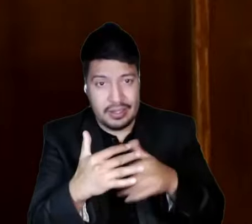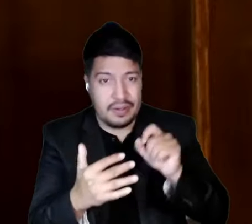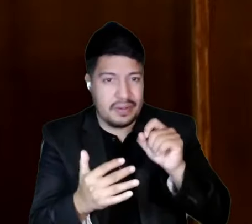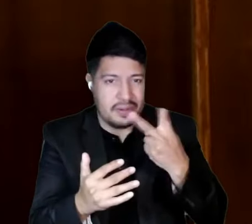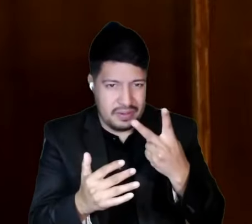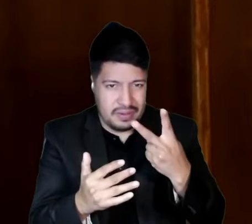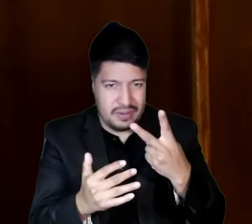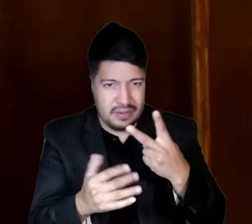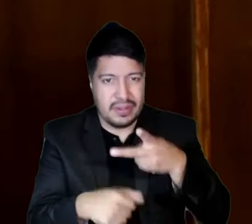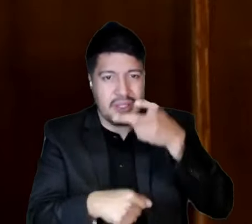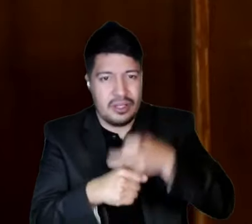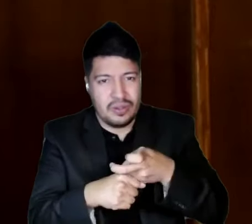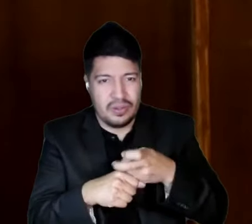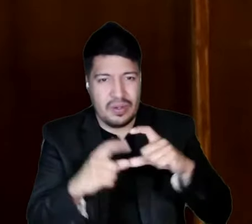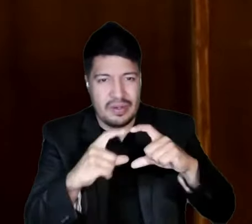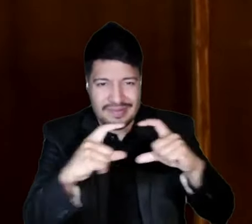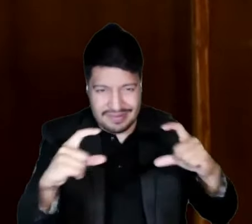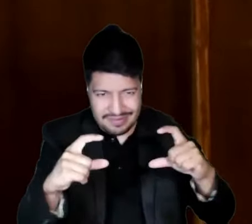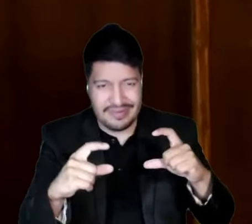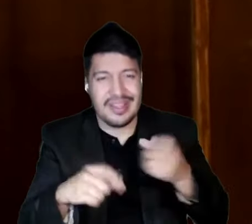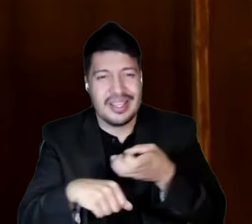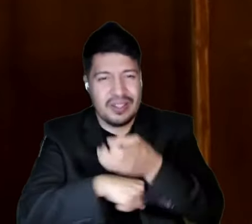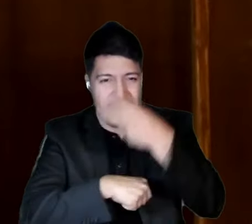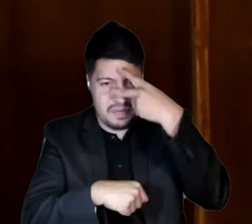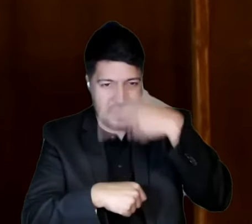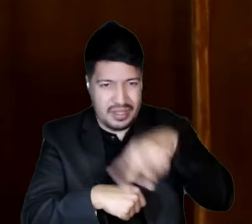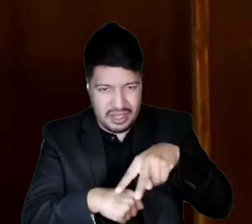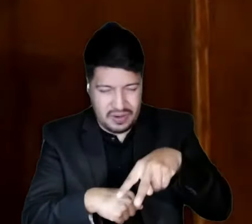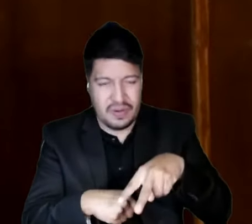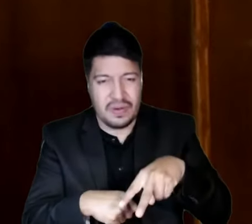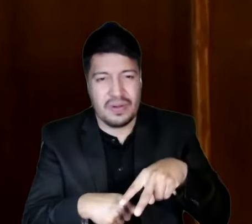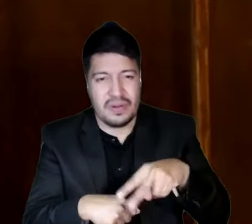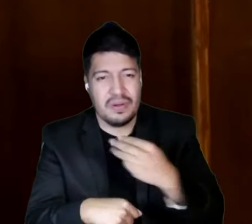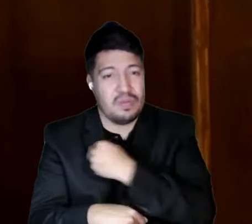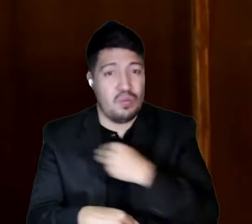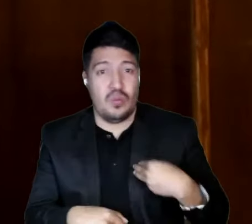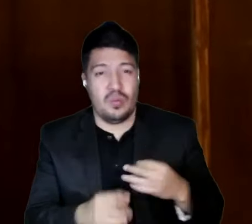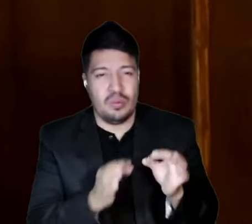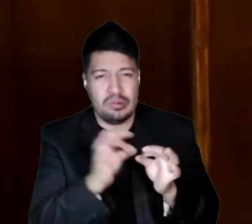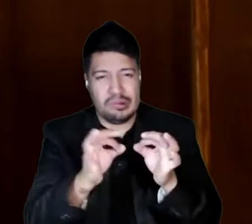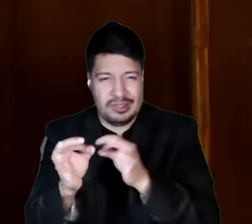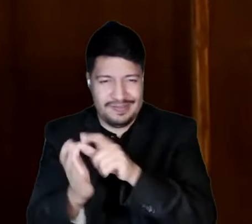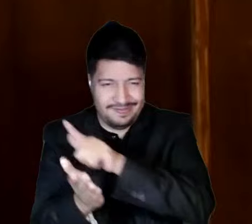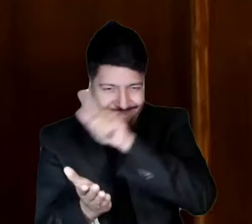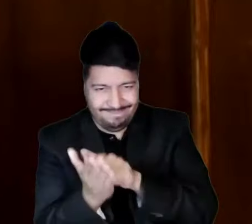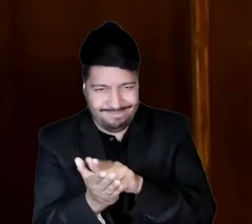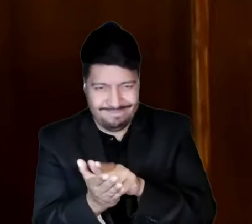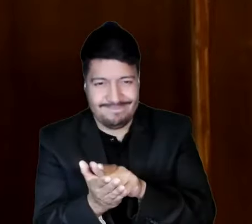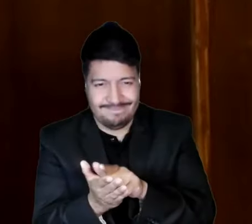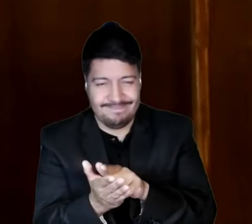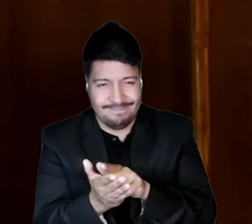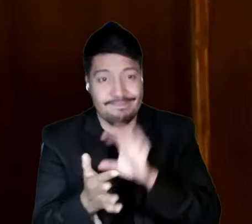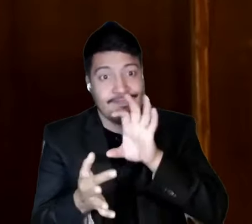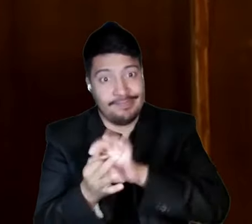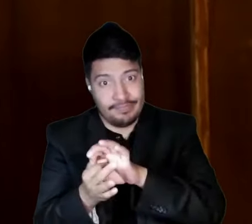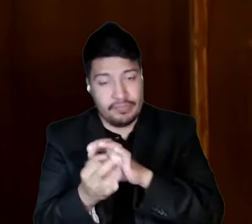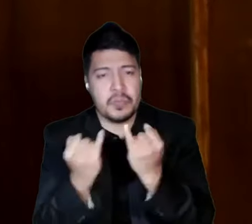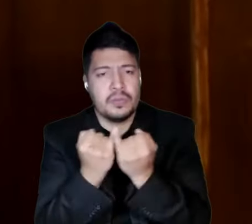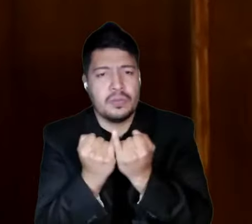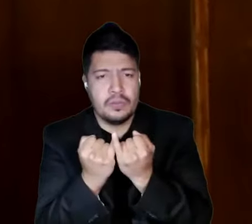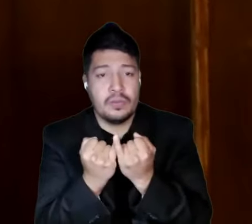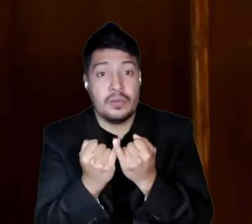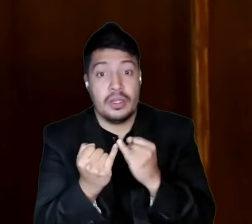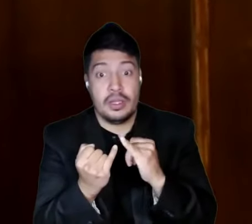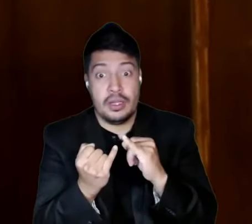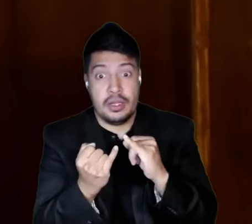ley de planeación del Estado de México y municipios y por examinado y emitida la opinión de la 61 legislatura